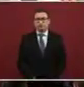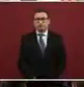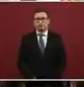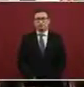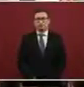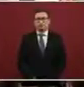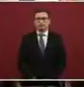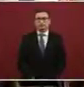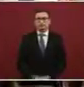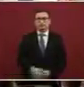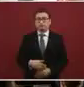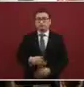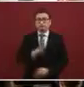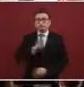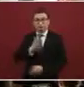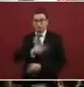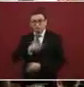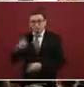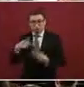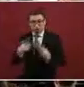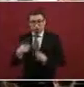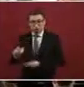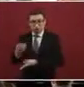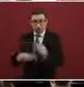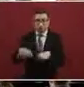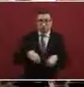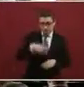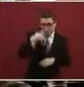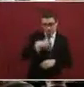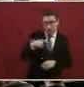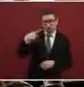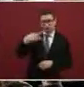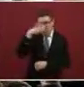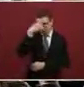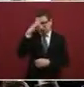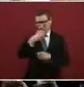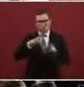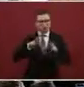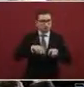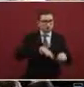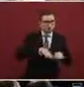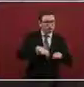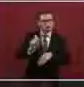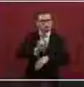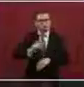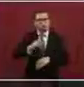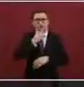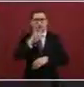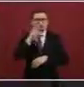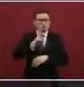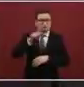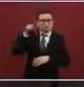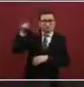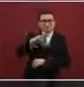Los republicanos que llegaron a México traían consigo una amplia experiencia laboral y profesional. Eran hombres y mujeres que en España